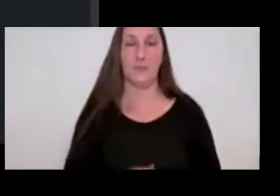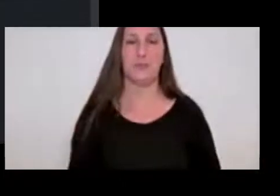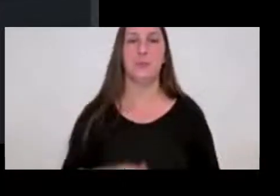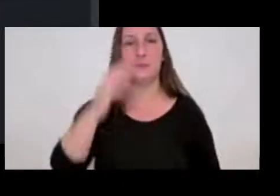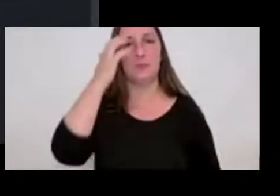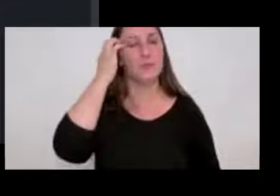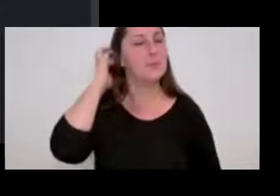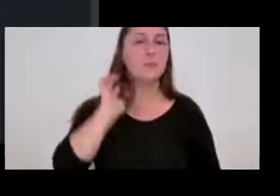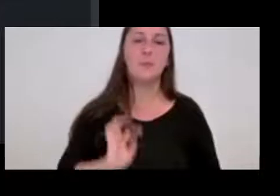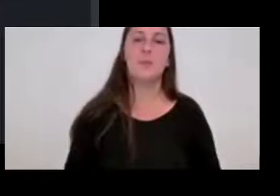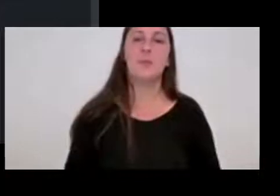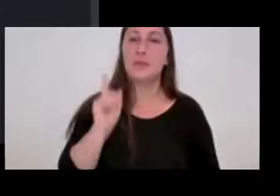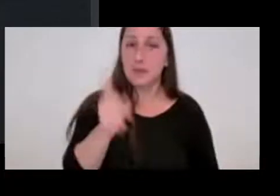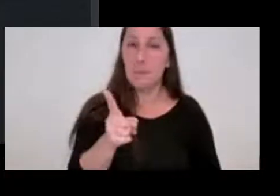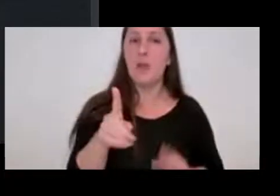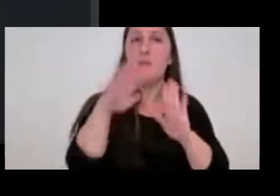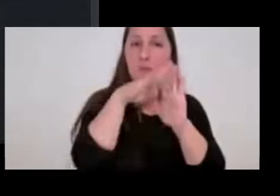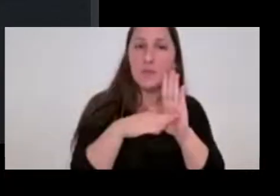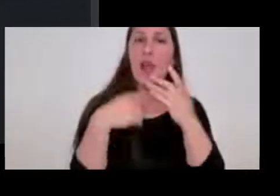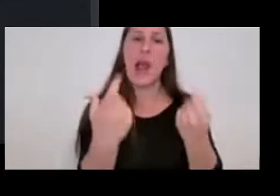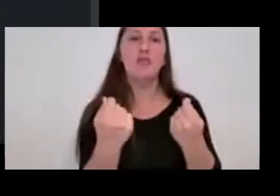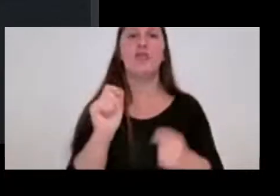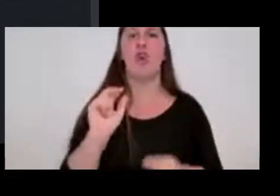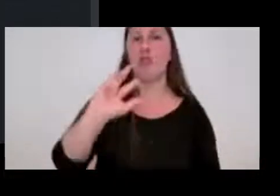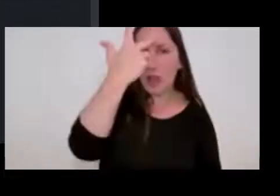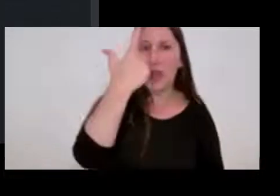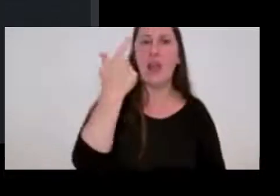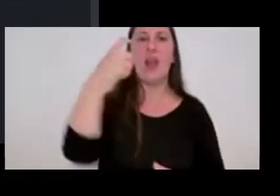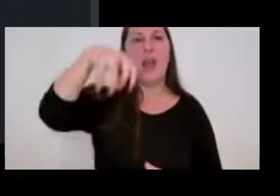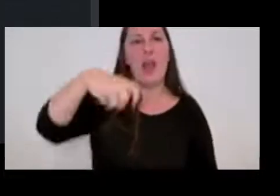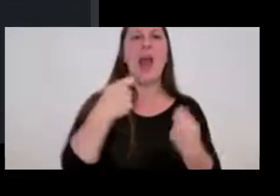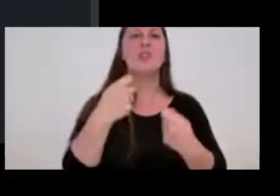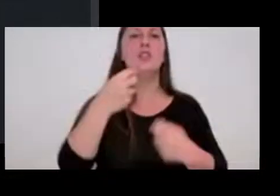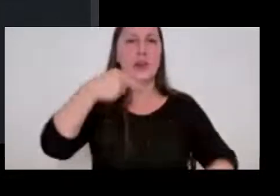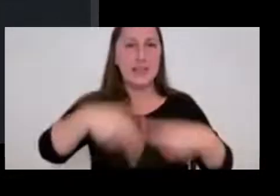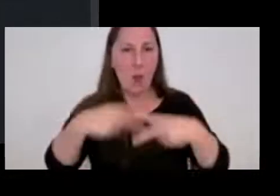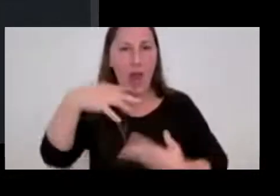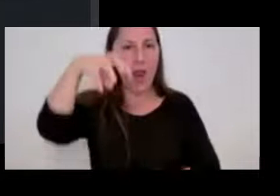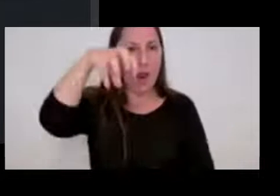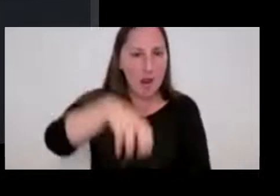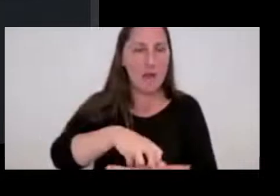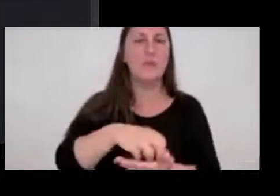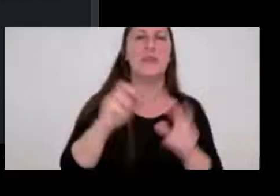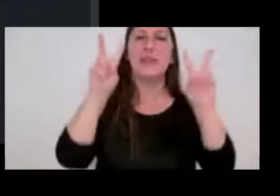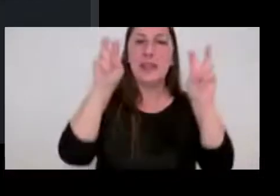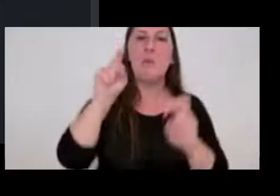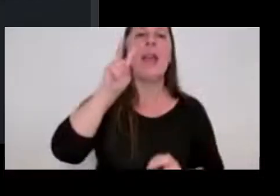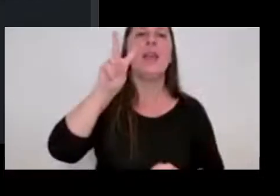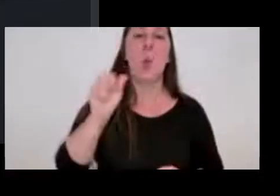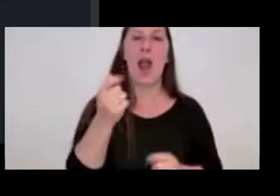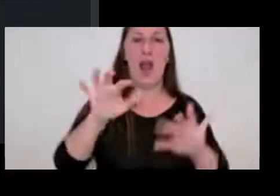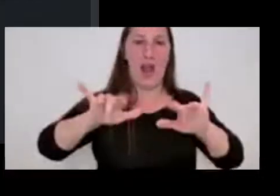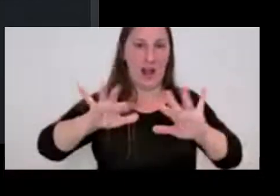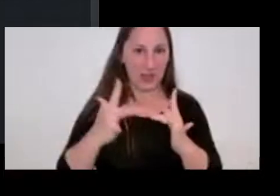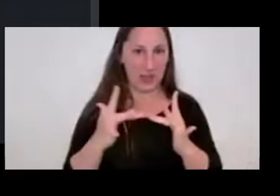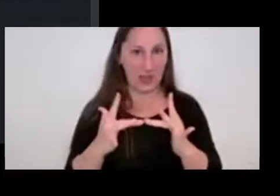Los condicionamientos de los gastos de hoteles y restaurantes, la presentación de estados contables, el tema del IVA digital, y